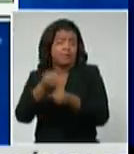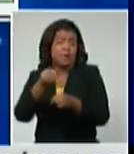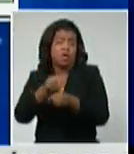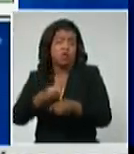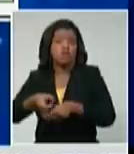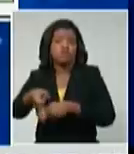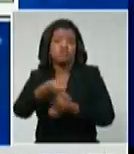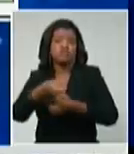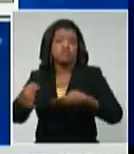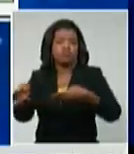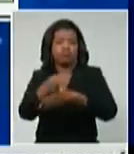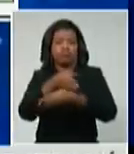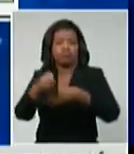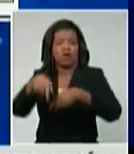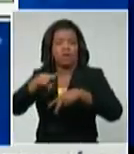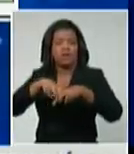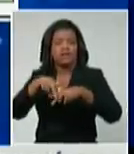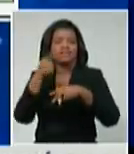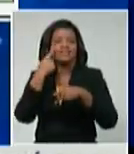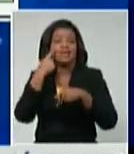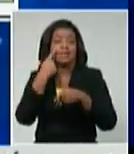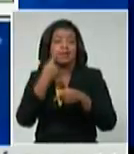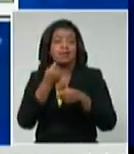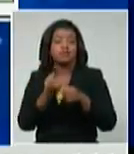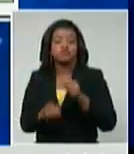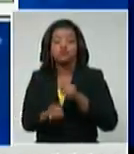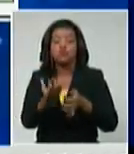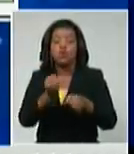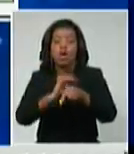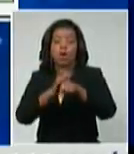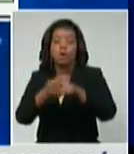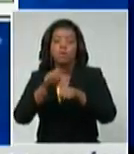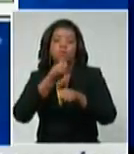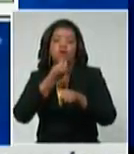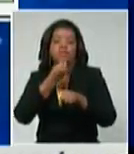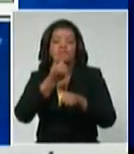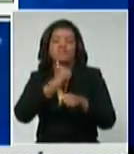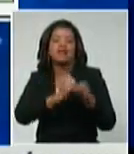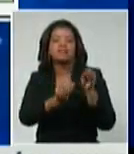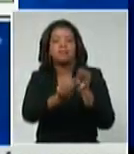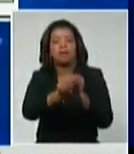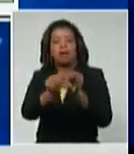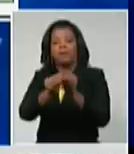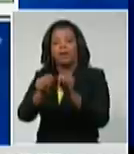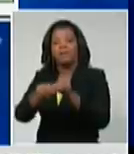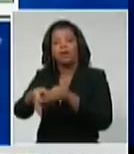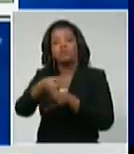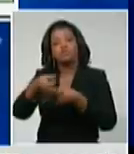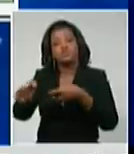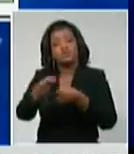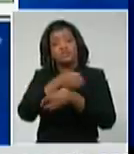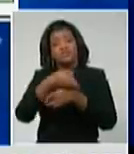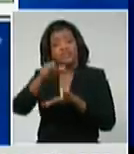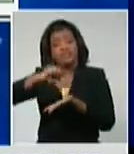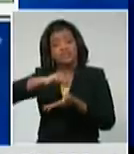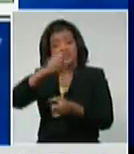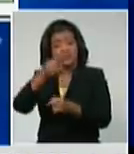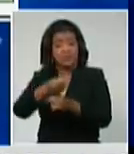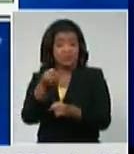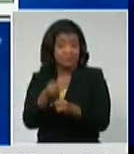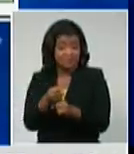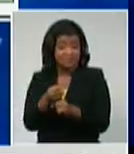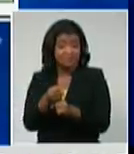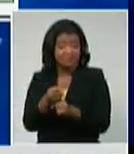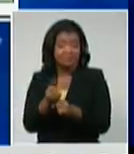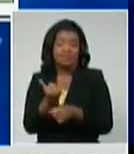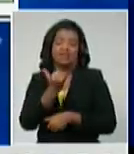hace que un evento, una transmisión que se produzca en un centro de trabajo o en un lugar de este tipo, pues afecte